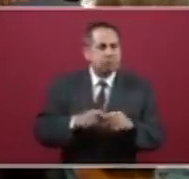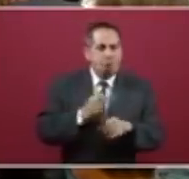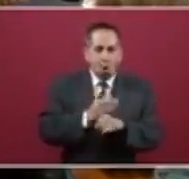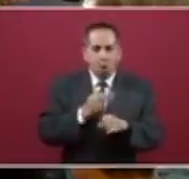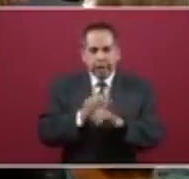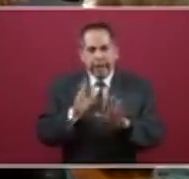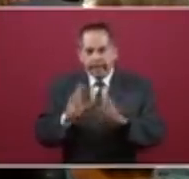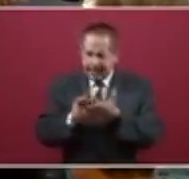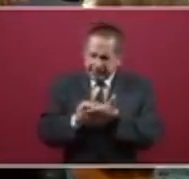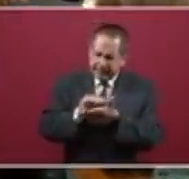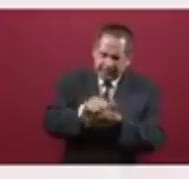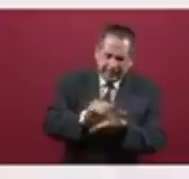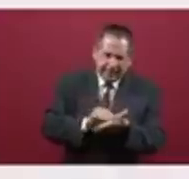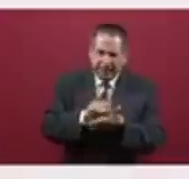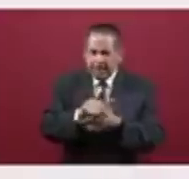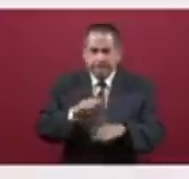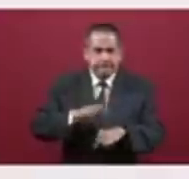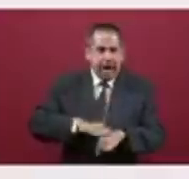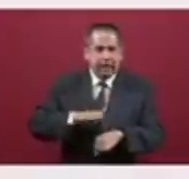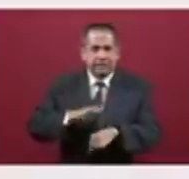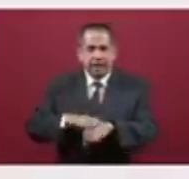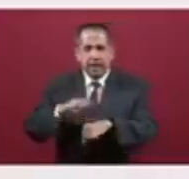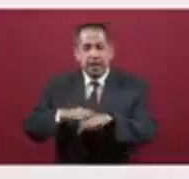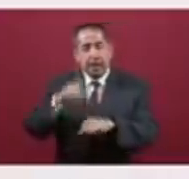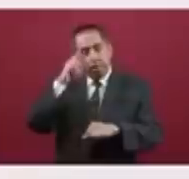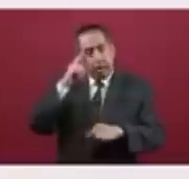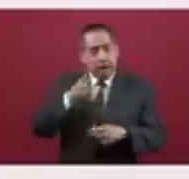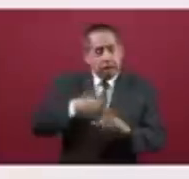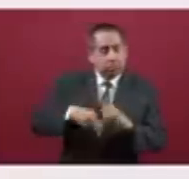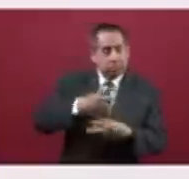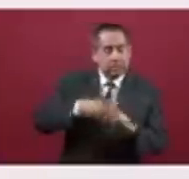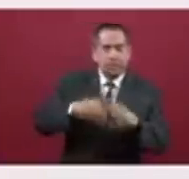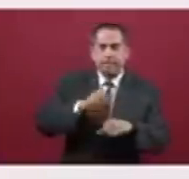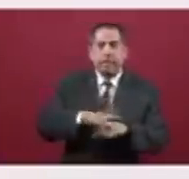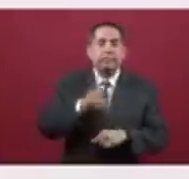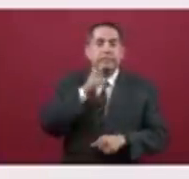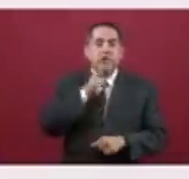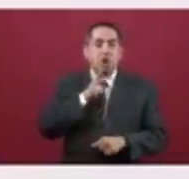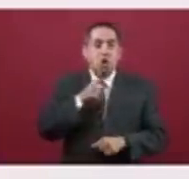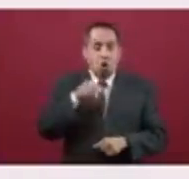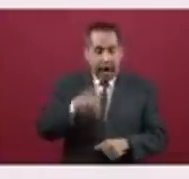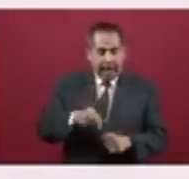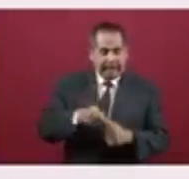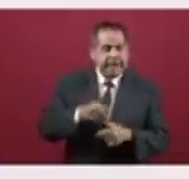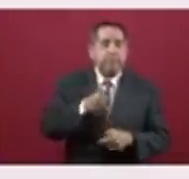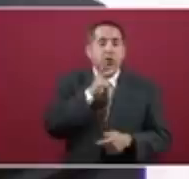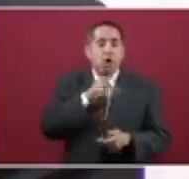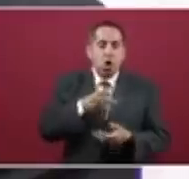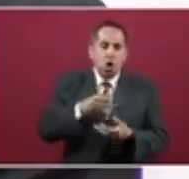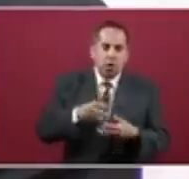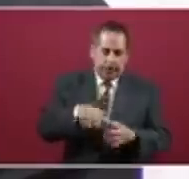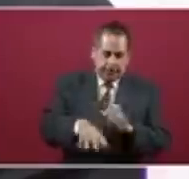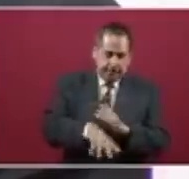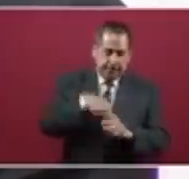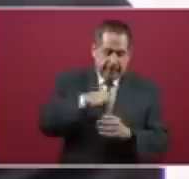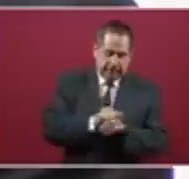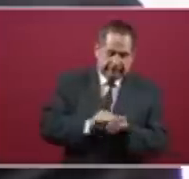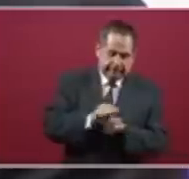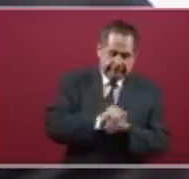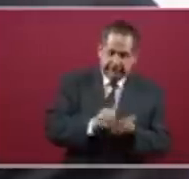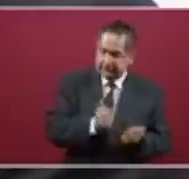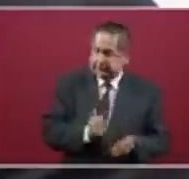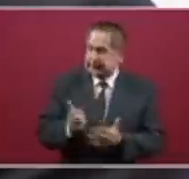más para la producción de petróleo para la refinación y para la